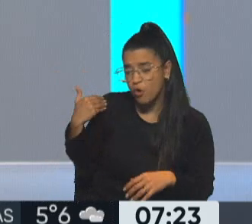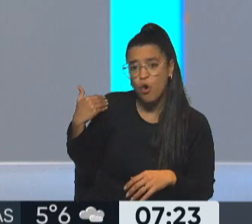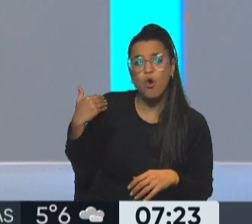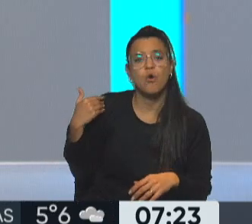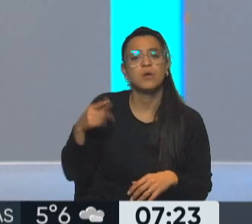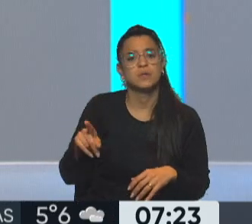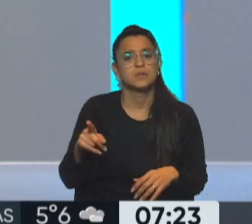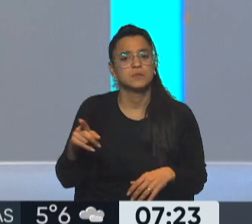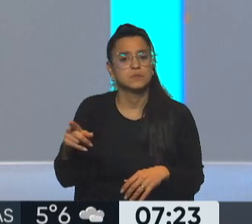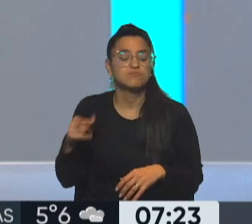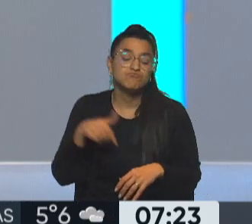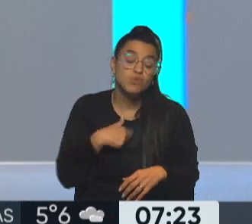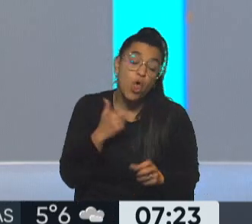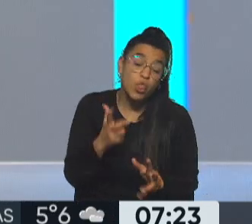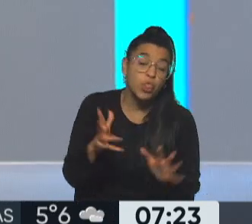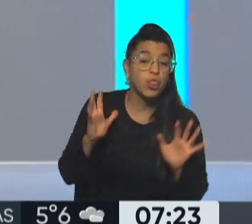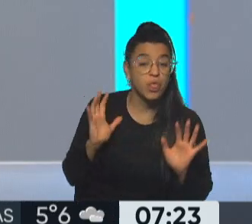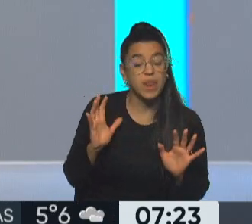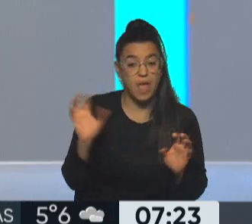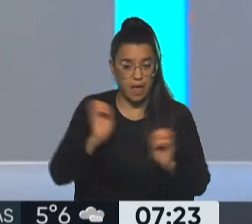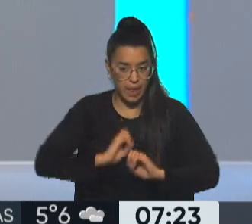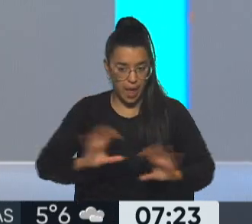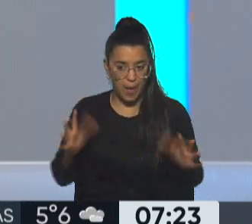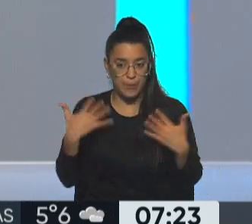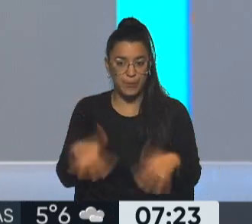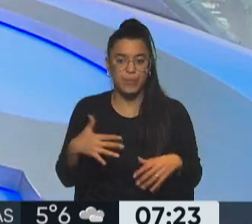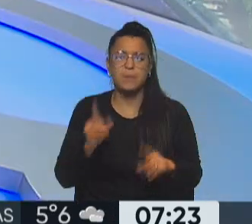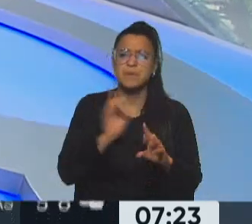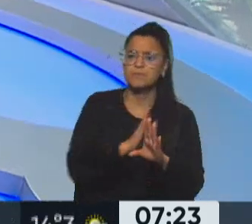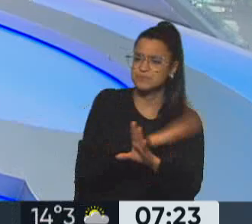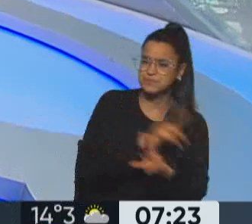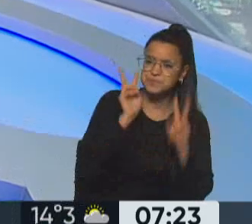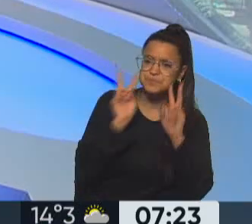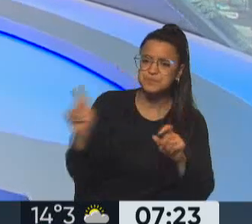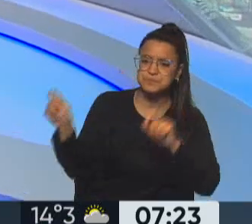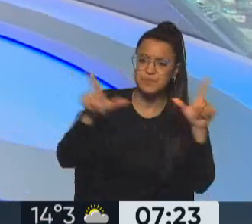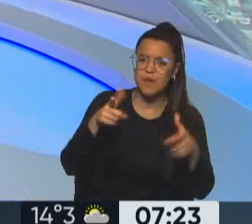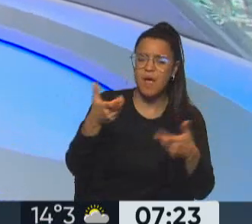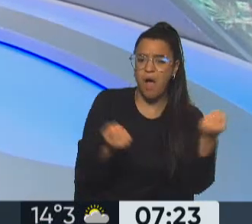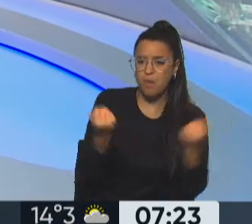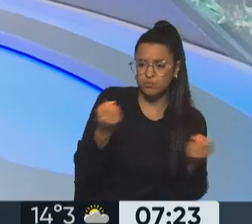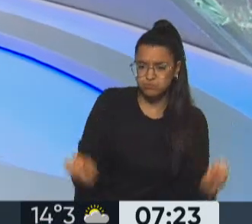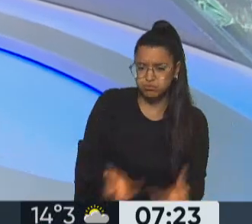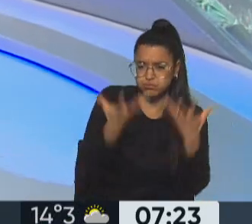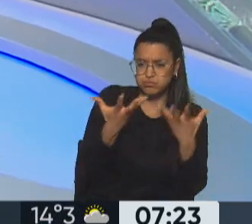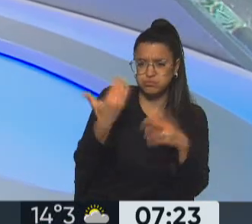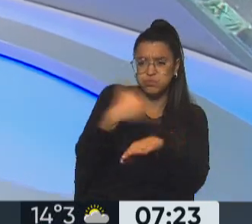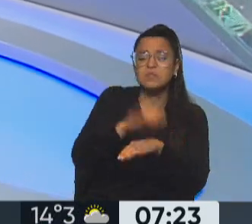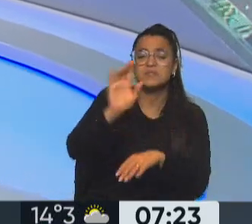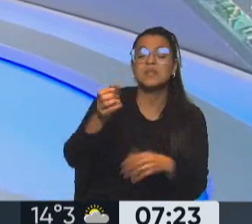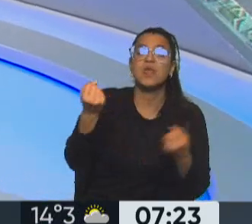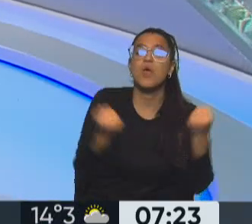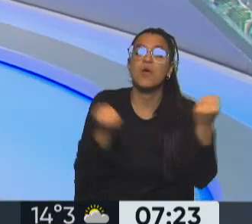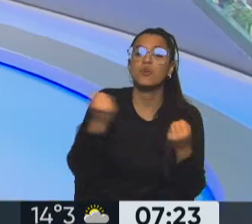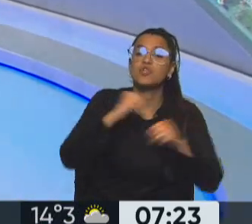sucedieron de manera, yo diría, bastante grave. Ale, veíamos recién las imágenes, automóviles quemados en la calle. ¿Qué es eso? Coches bomba.